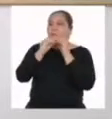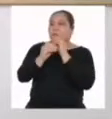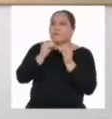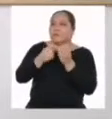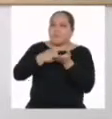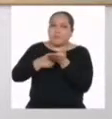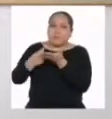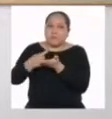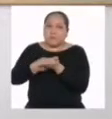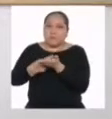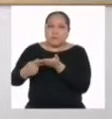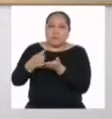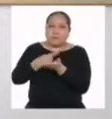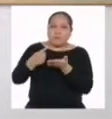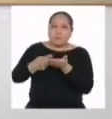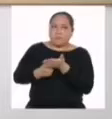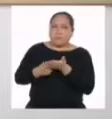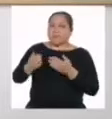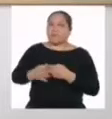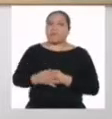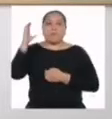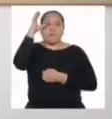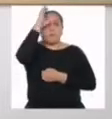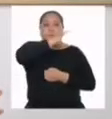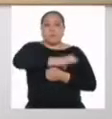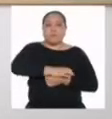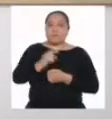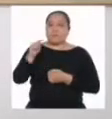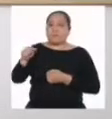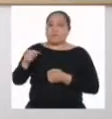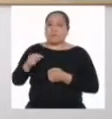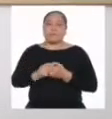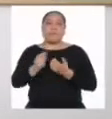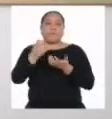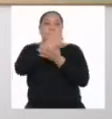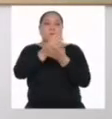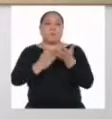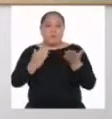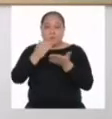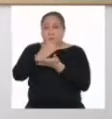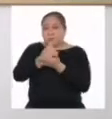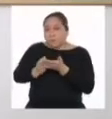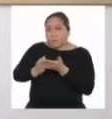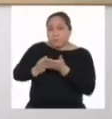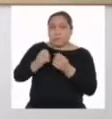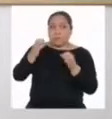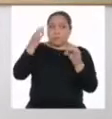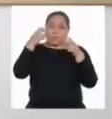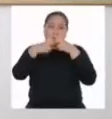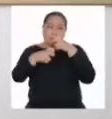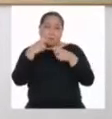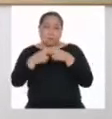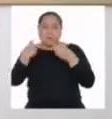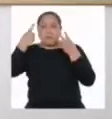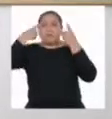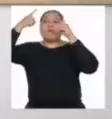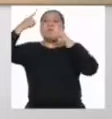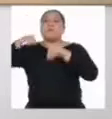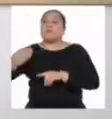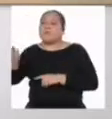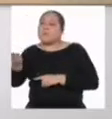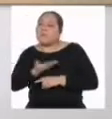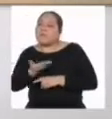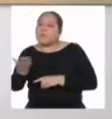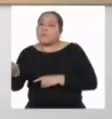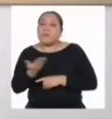la conciliación, la que busca que las partes en conflicto logren un acuerdo a partir